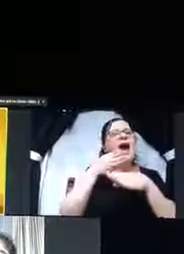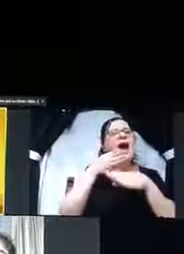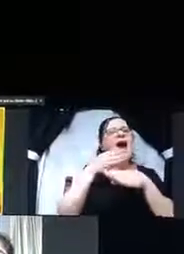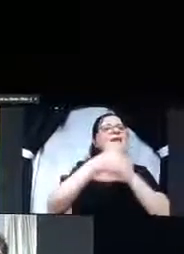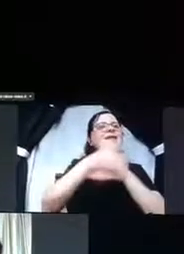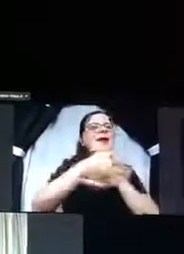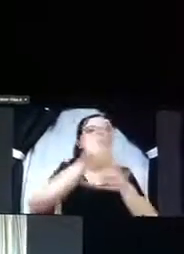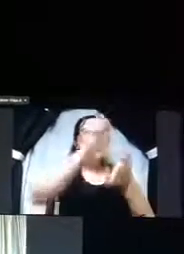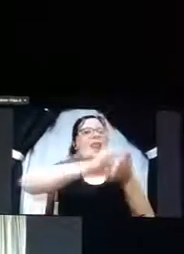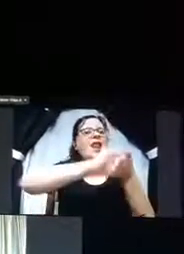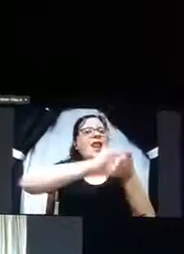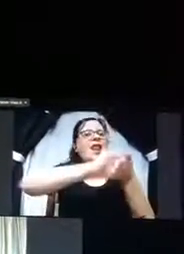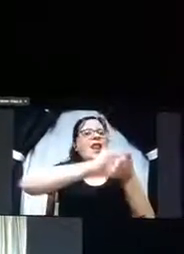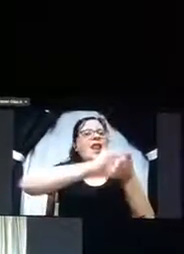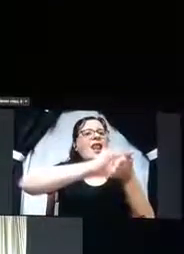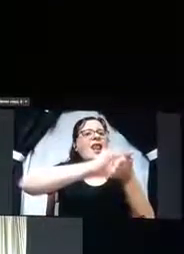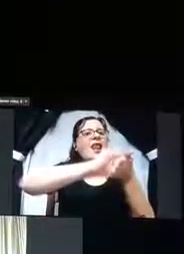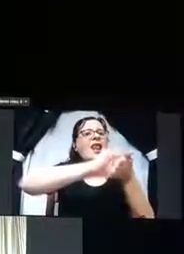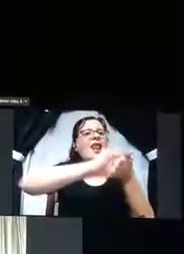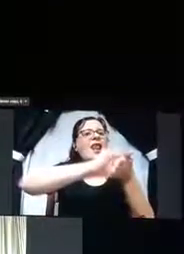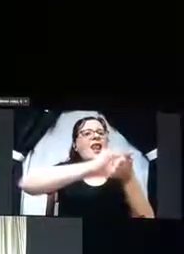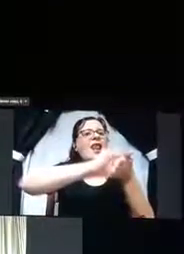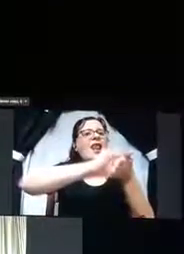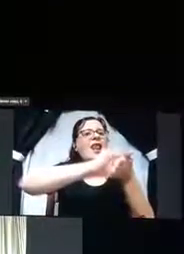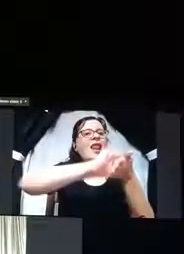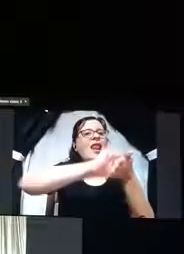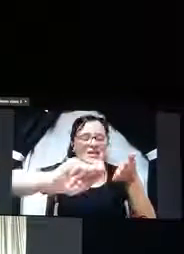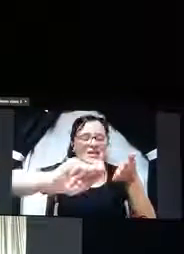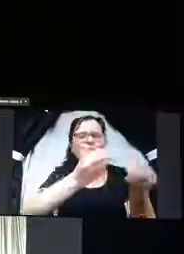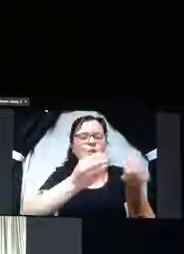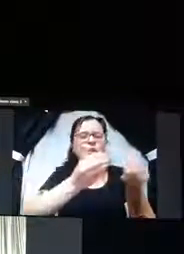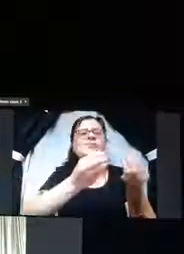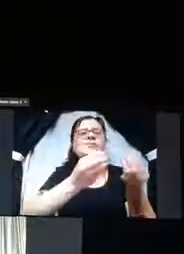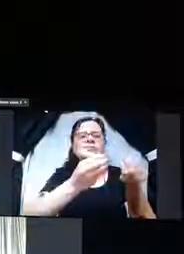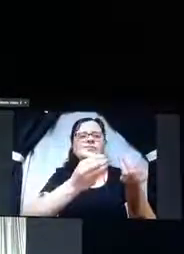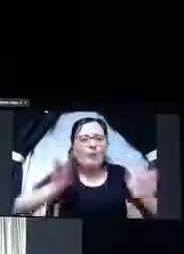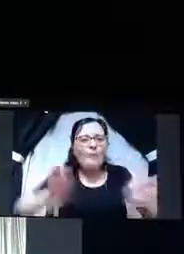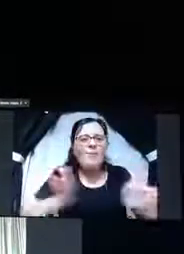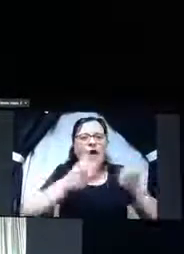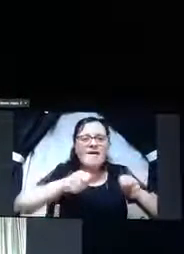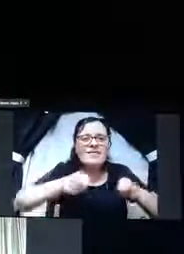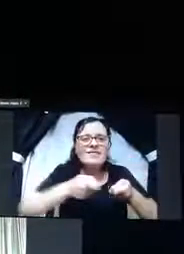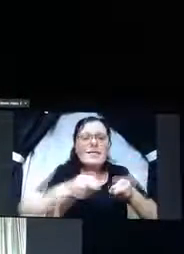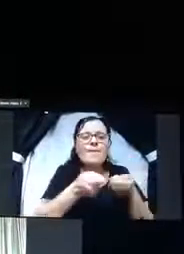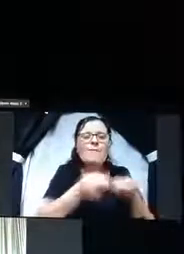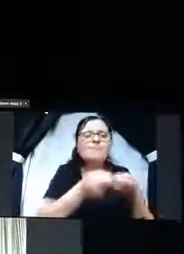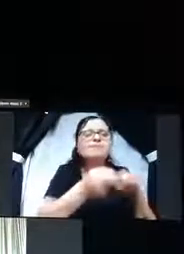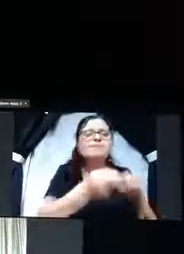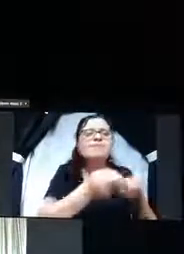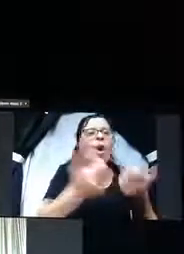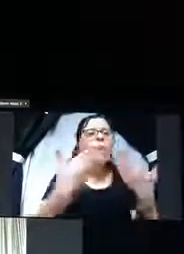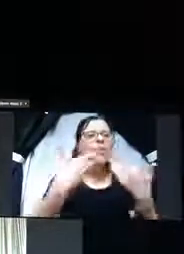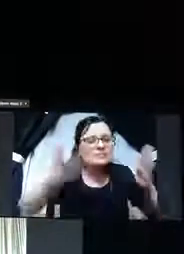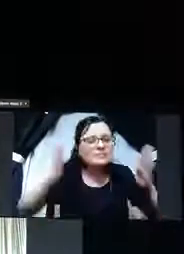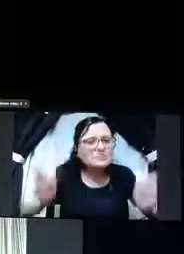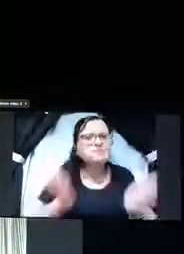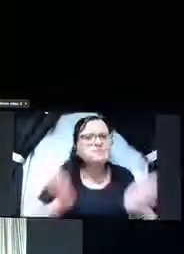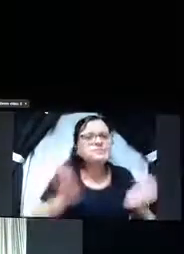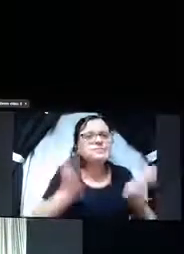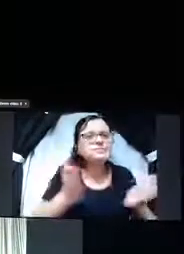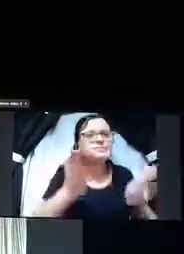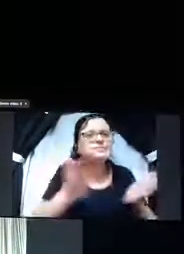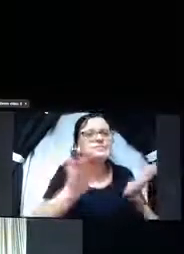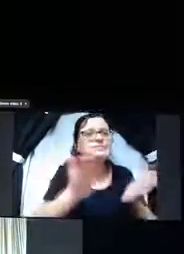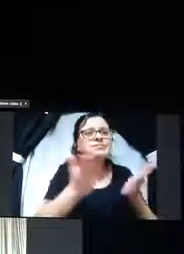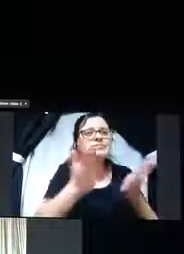que estimulemos en un sentido en donde no se despliega todo el potencial